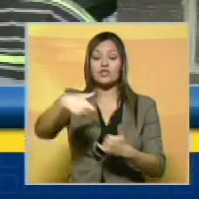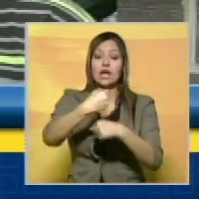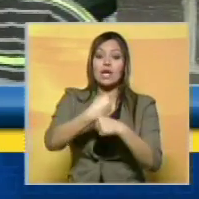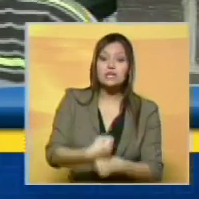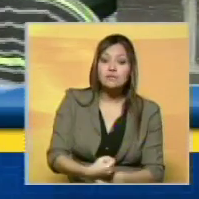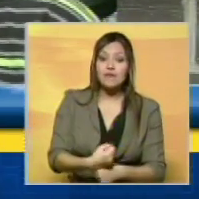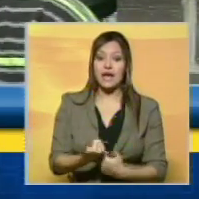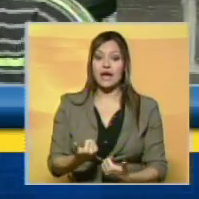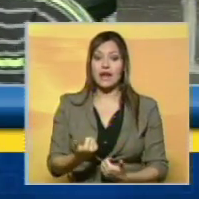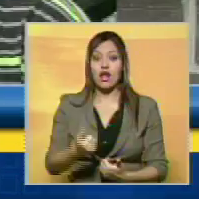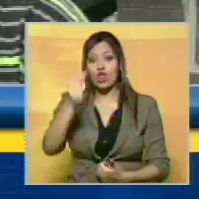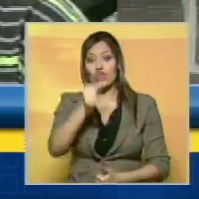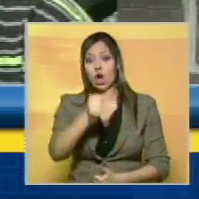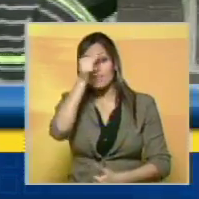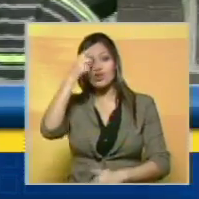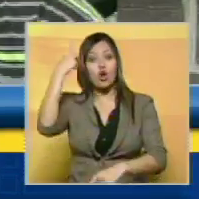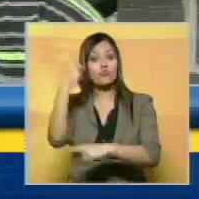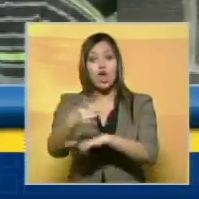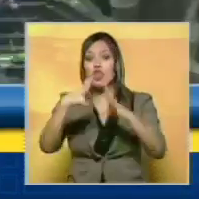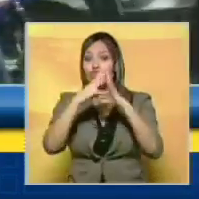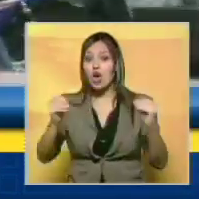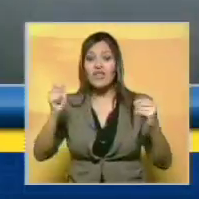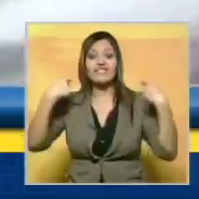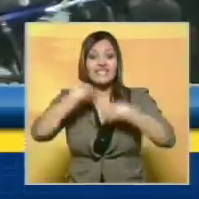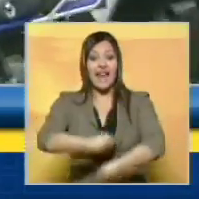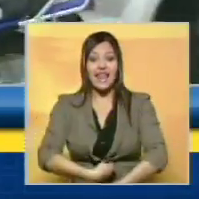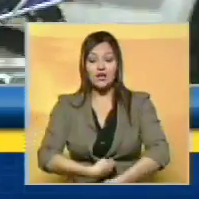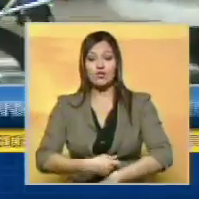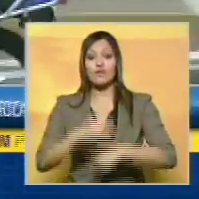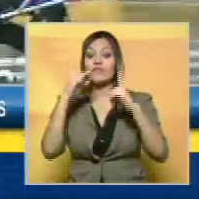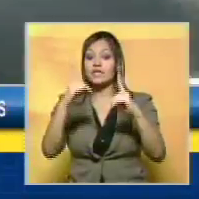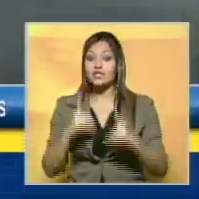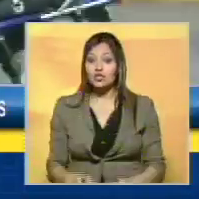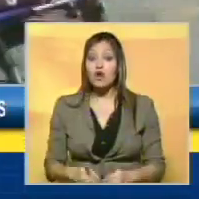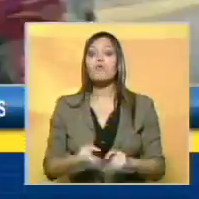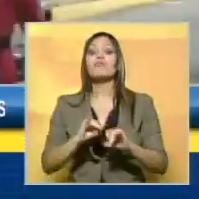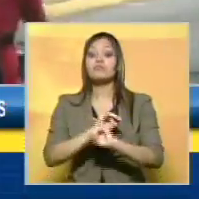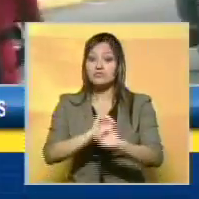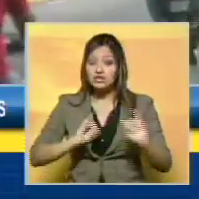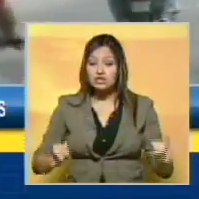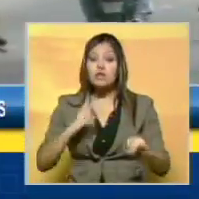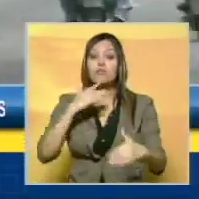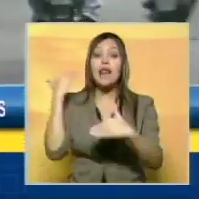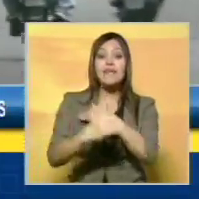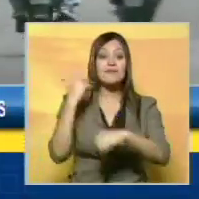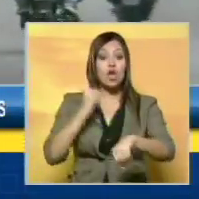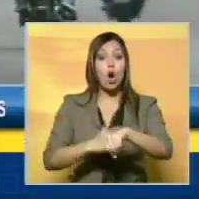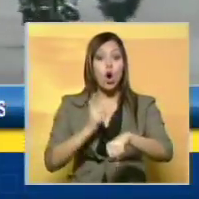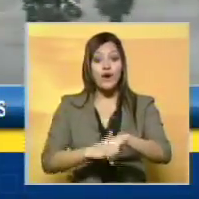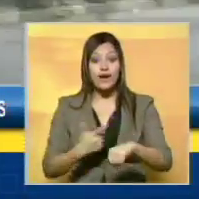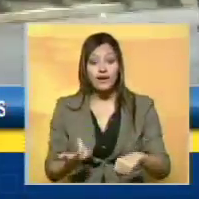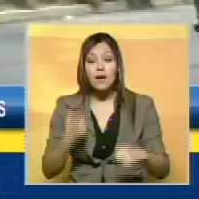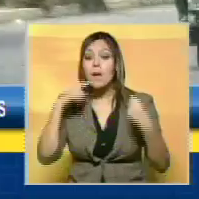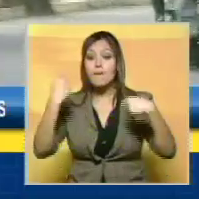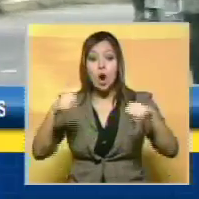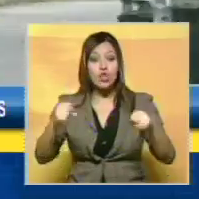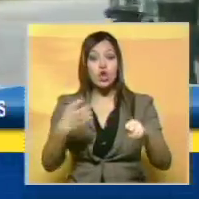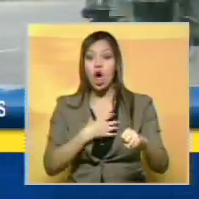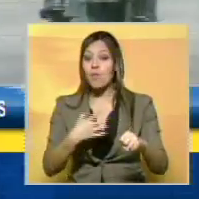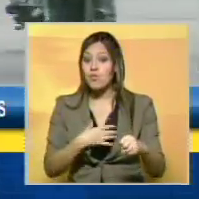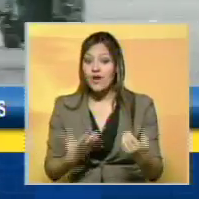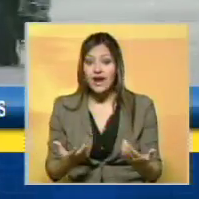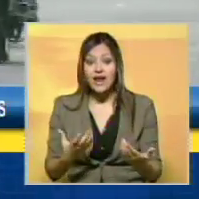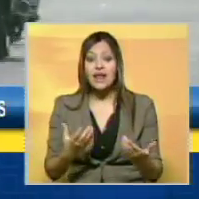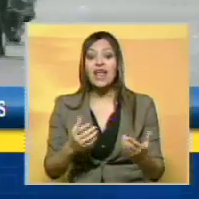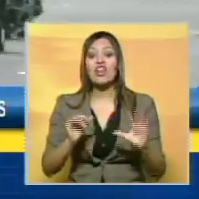el domingo tiene que tener todo el mundo el chaleco. El decreto ya se cumple en cuanto a limitaciones de circulación. Los motorizados no pueden